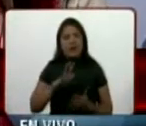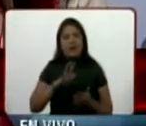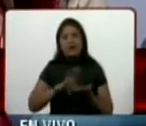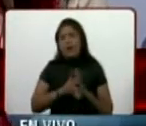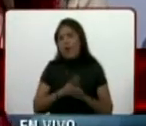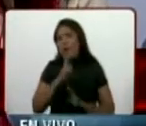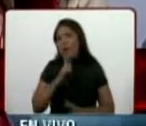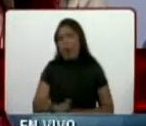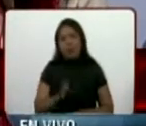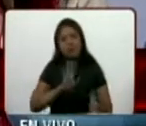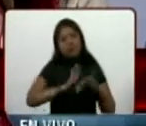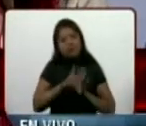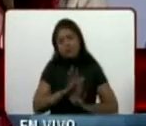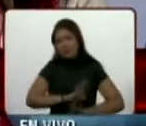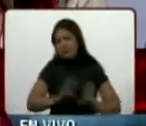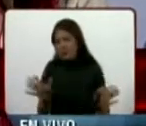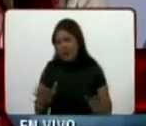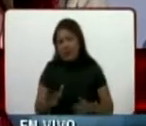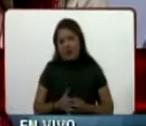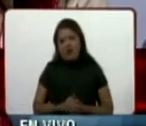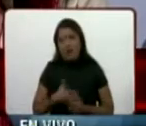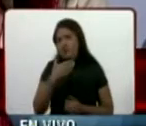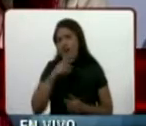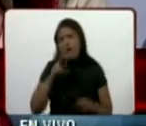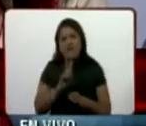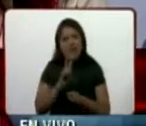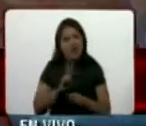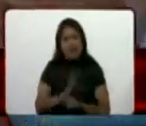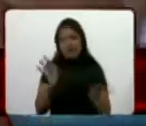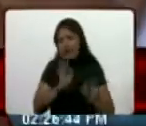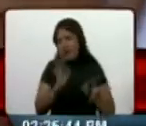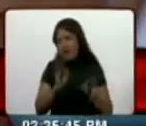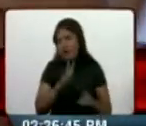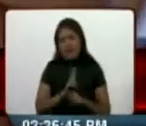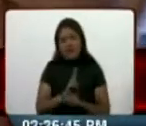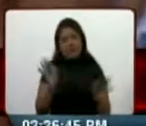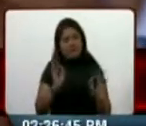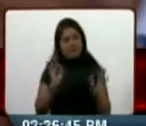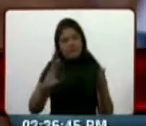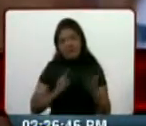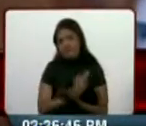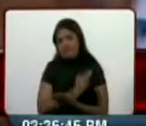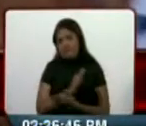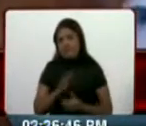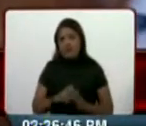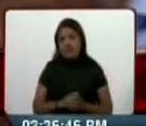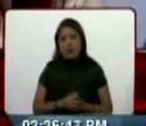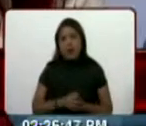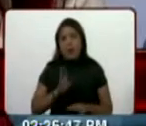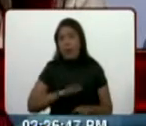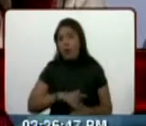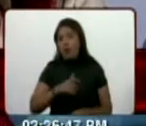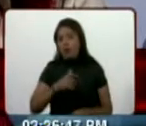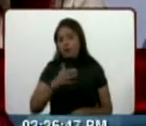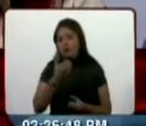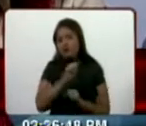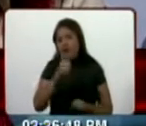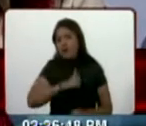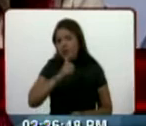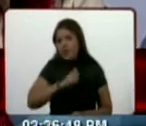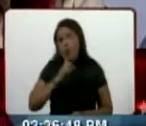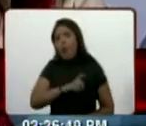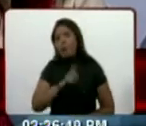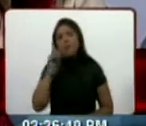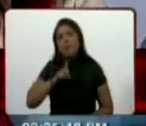odio. Que no haya violencia, producto de la intolerancia, el odio y la mentira. Nosotros nunca le